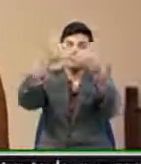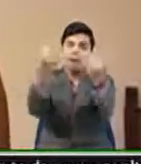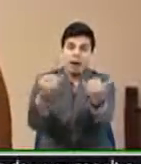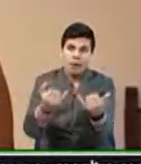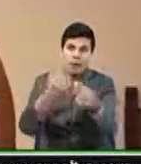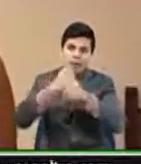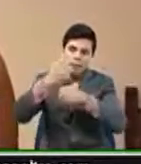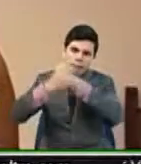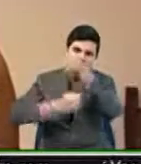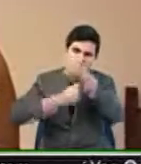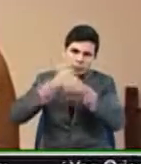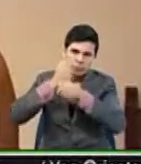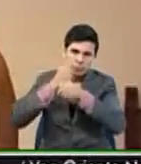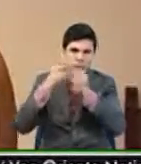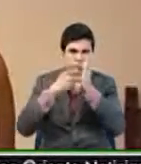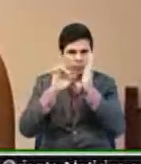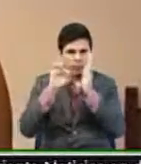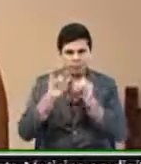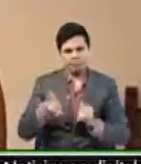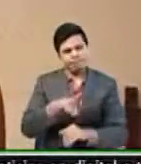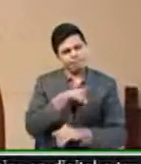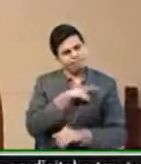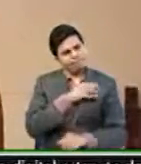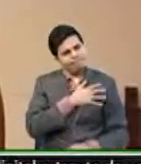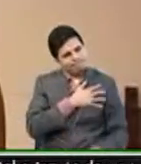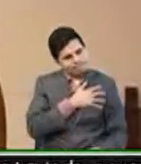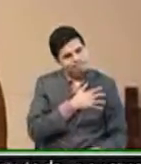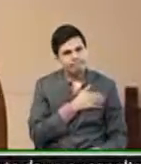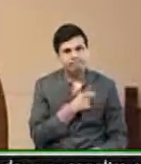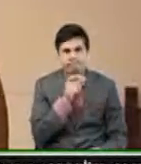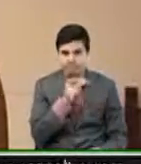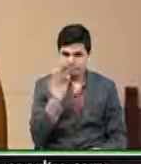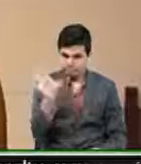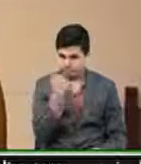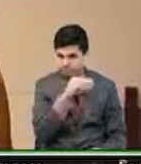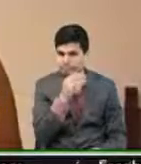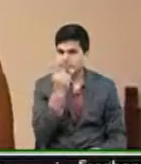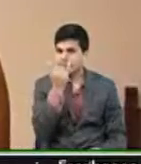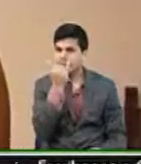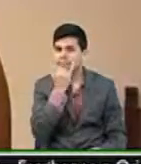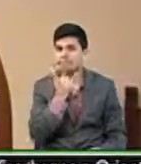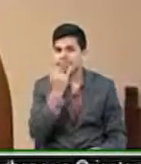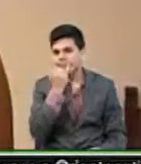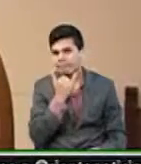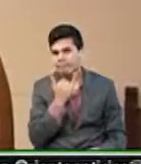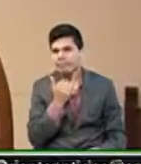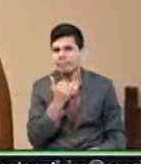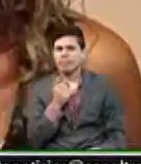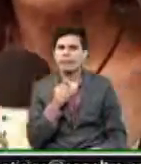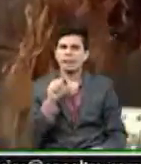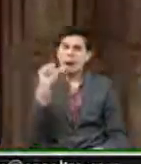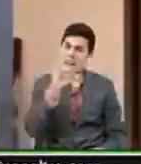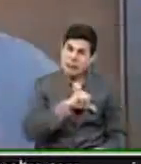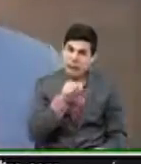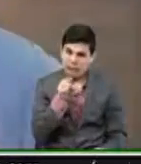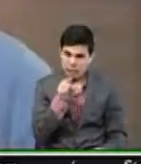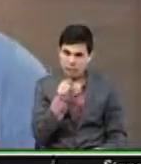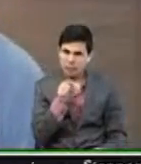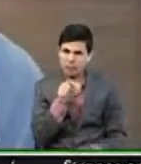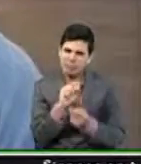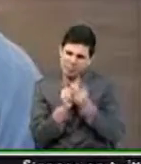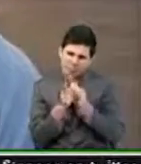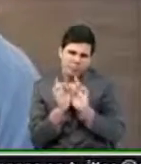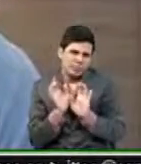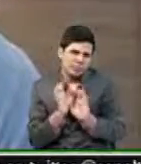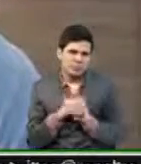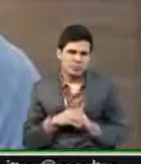de la misericordia y yo creo que pedimos precisamente a todos aquellos que están actuando por el camino totalmente incorrecto.